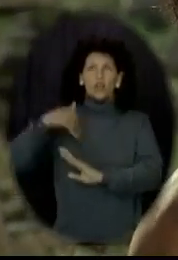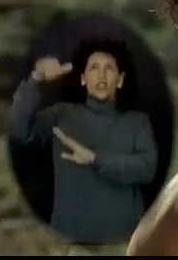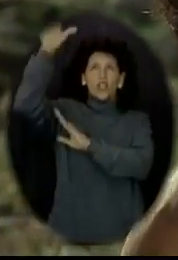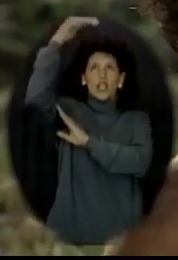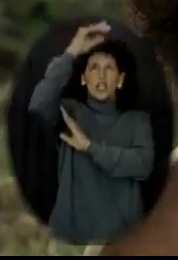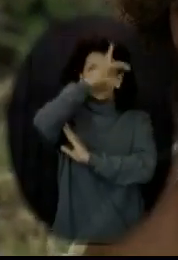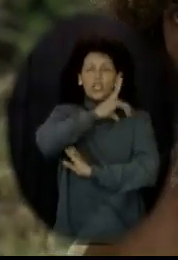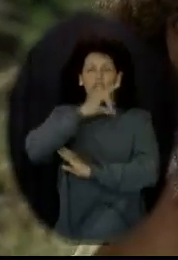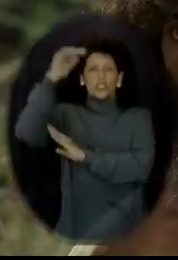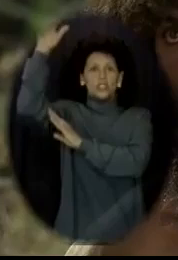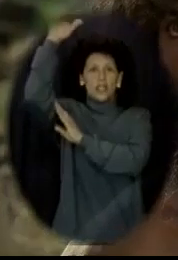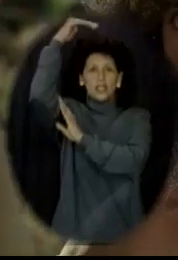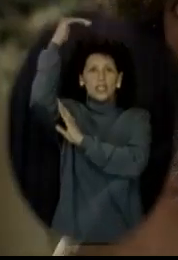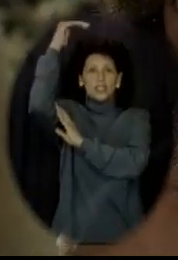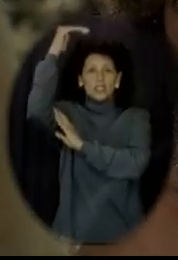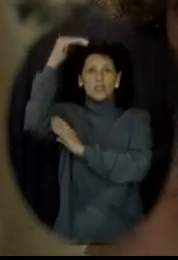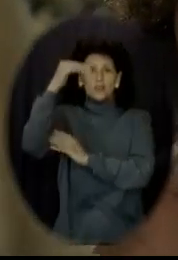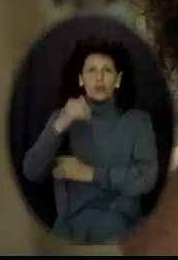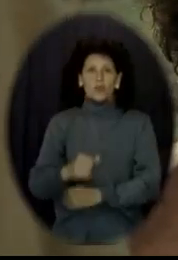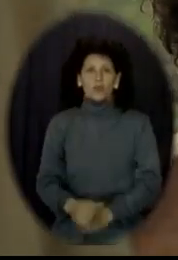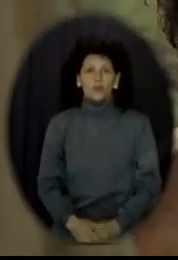Hijo del Altísimo,